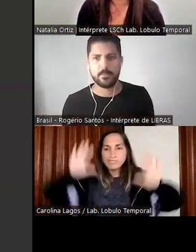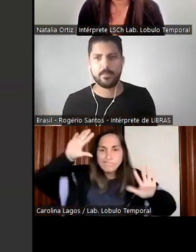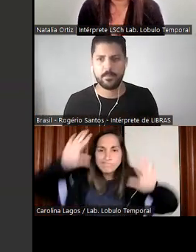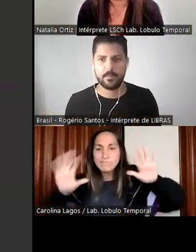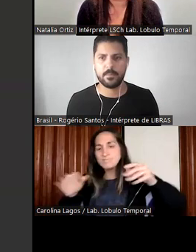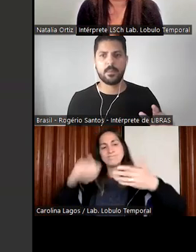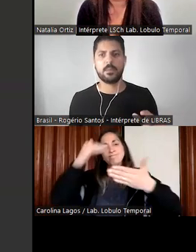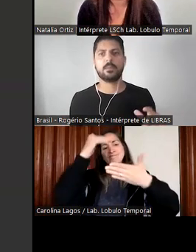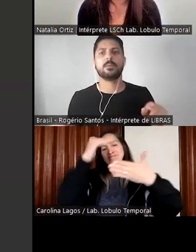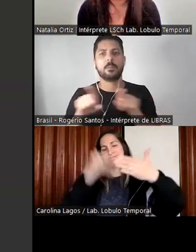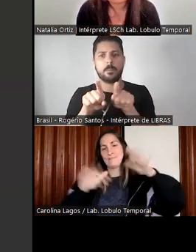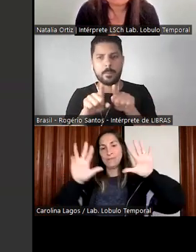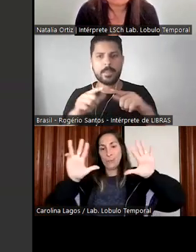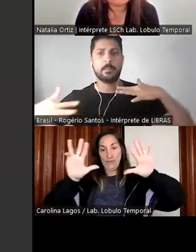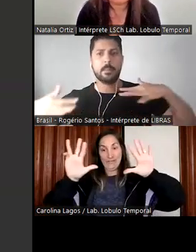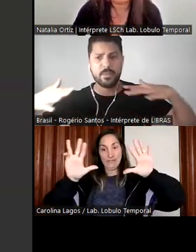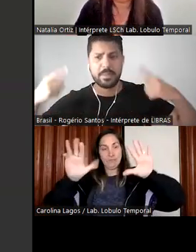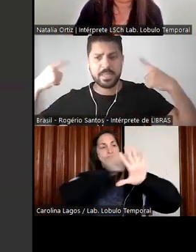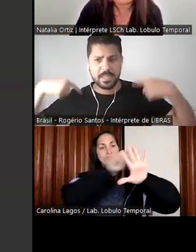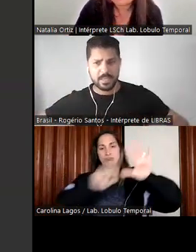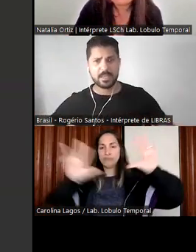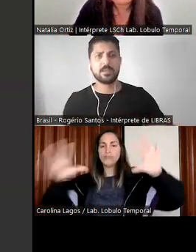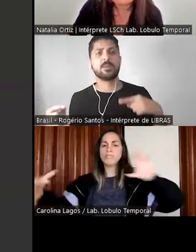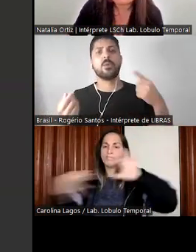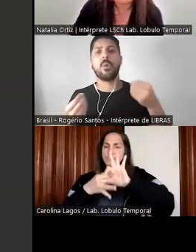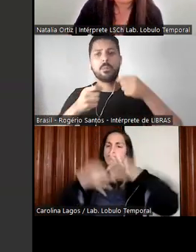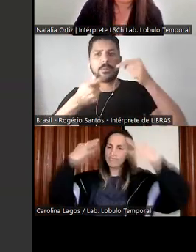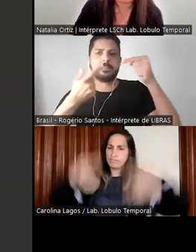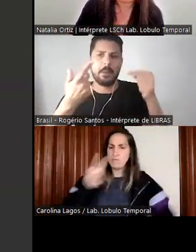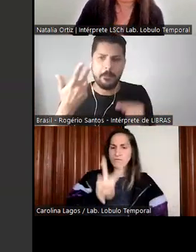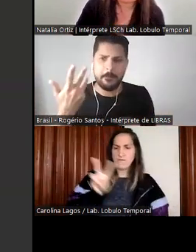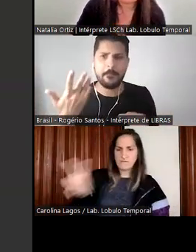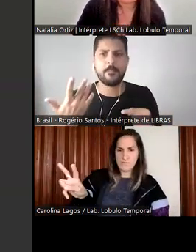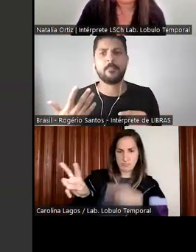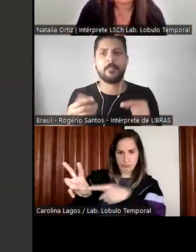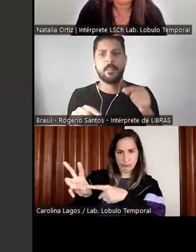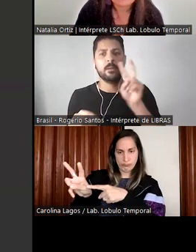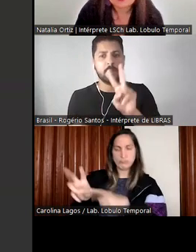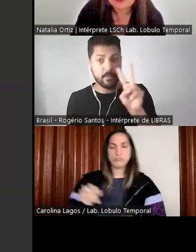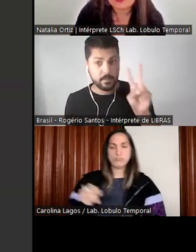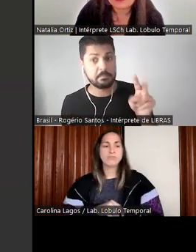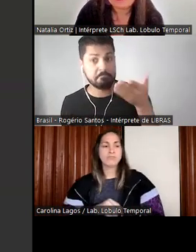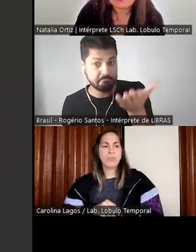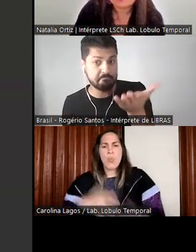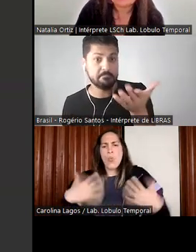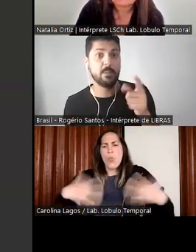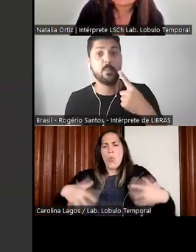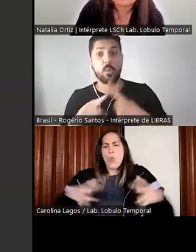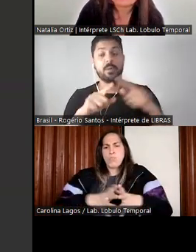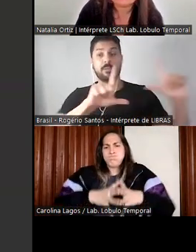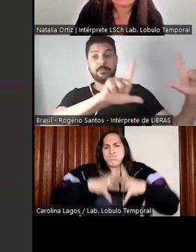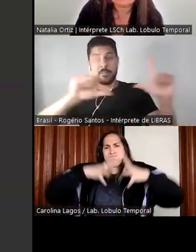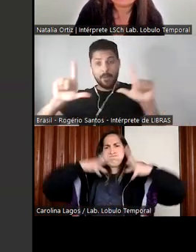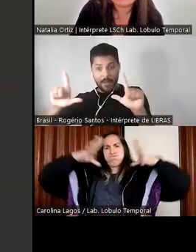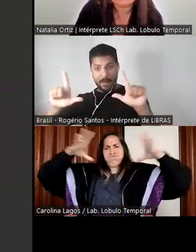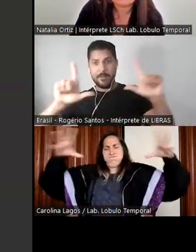9 elementos para poder considerar. Ahí están incluidos los planos, por ejemplo, y todo eso